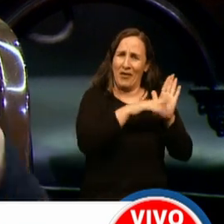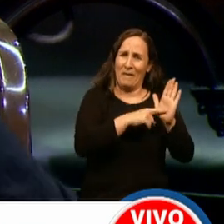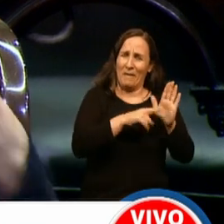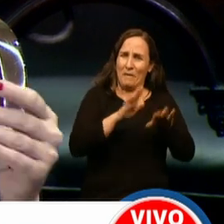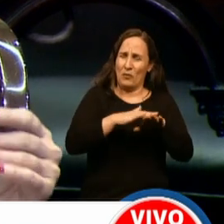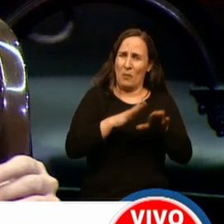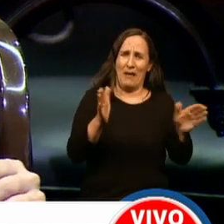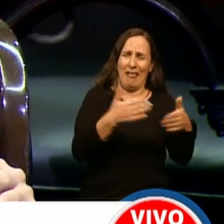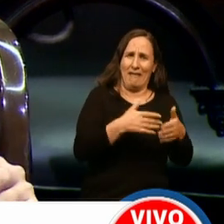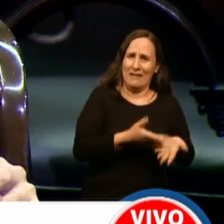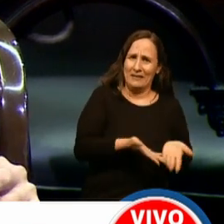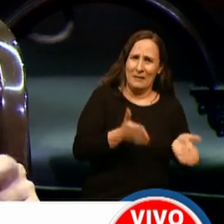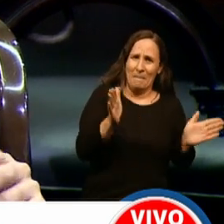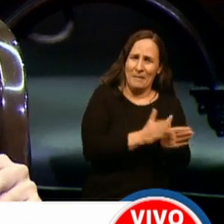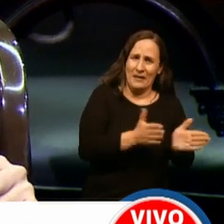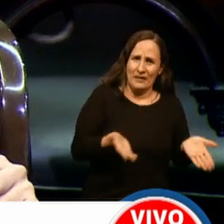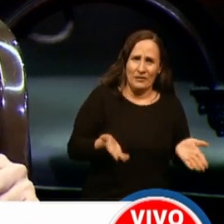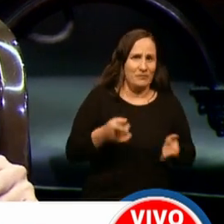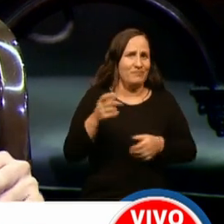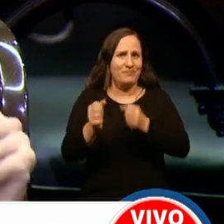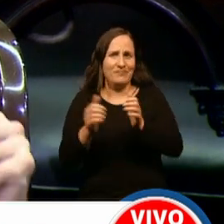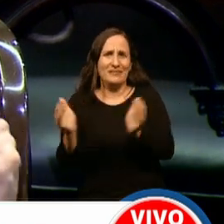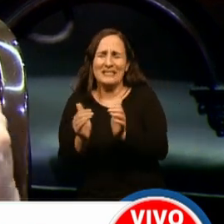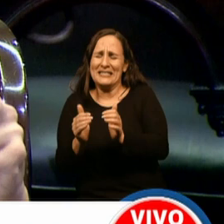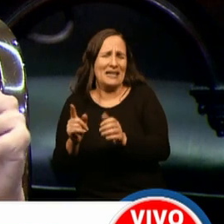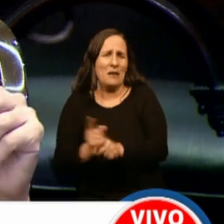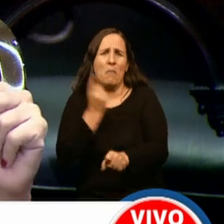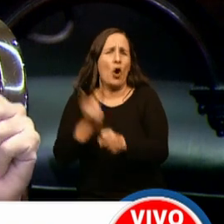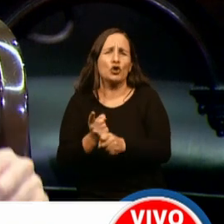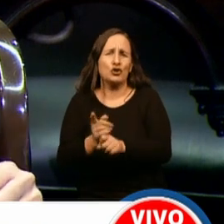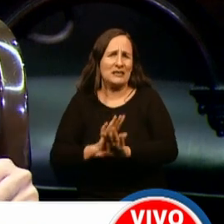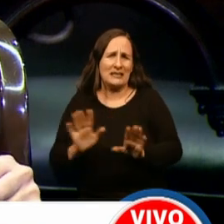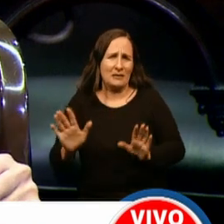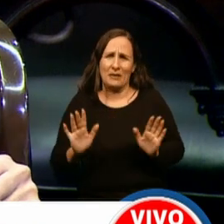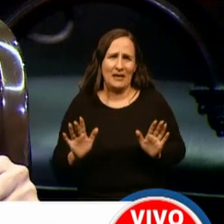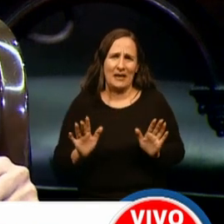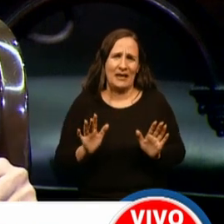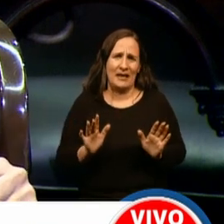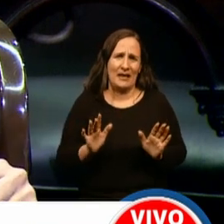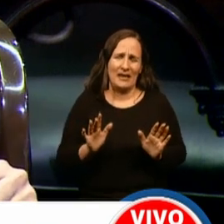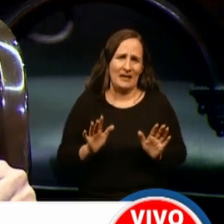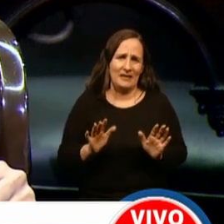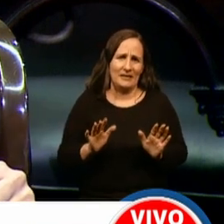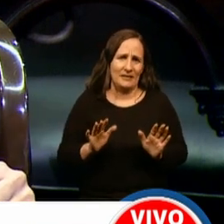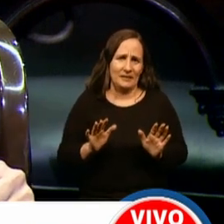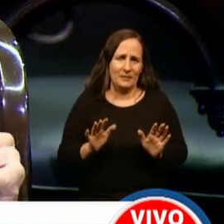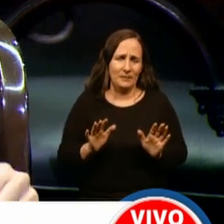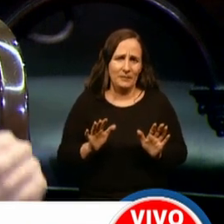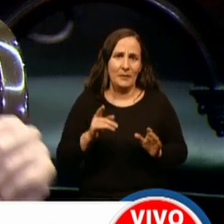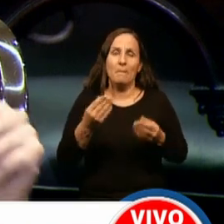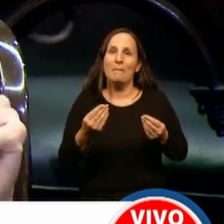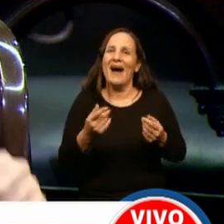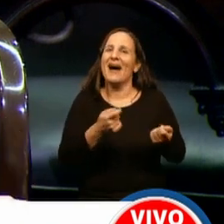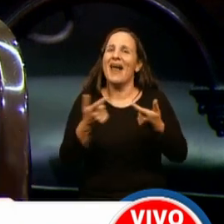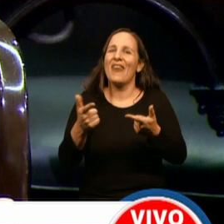cumplir la que a los medios chicos a los que les va a resultar imposible van a quedar a la cola de las preferencias para